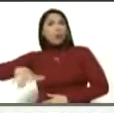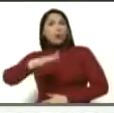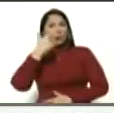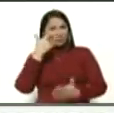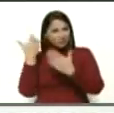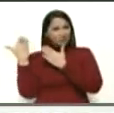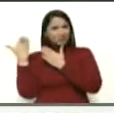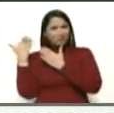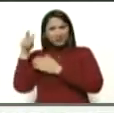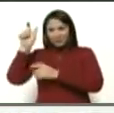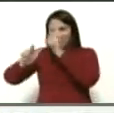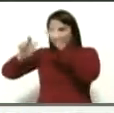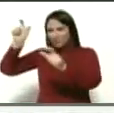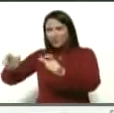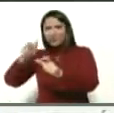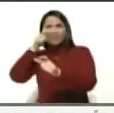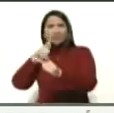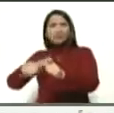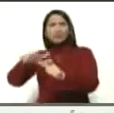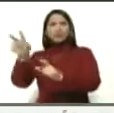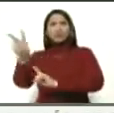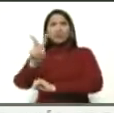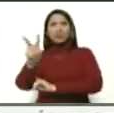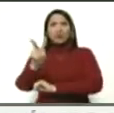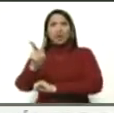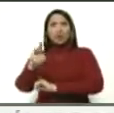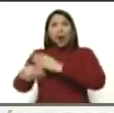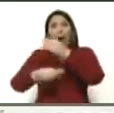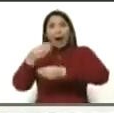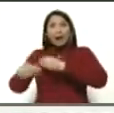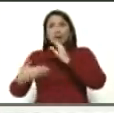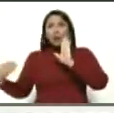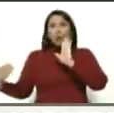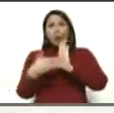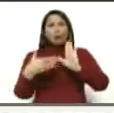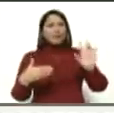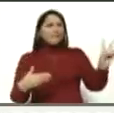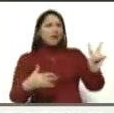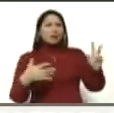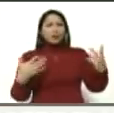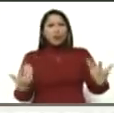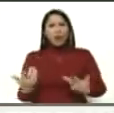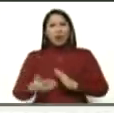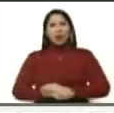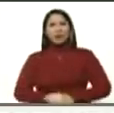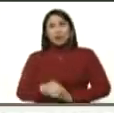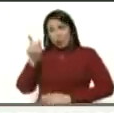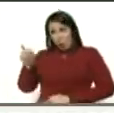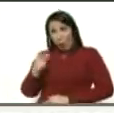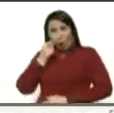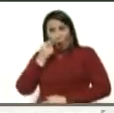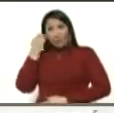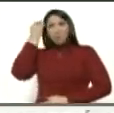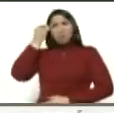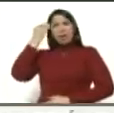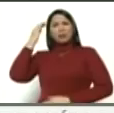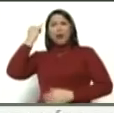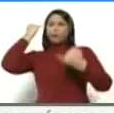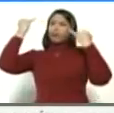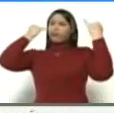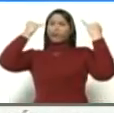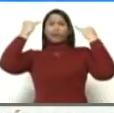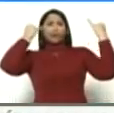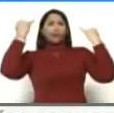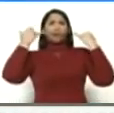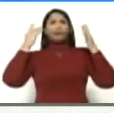a la ciudadanía venezolana, de lo que han hecho contra Venezuela. Este señor se cree muy sabio, el tal José Ignacio